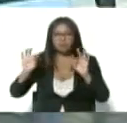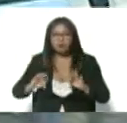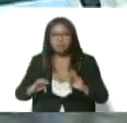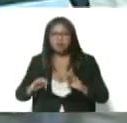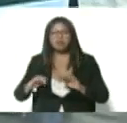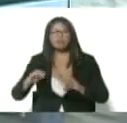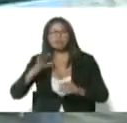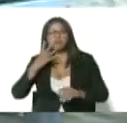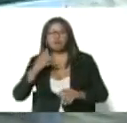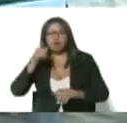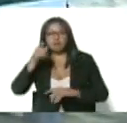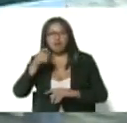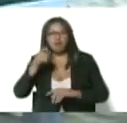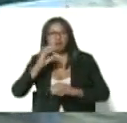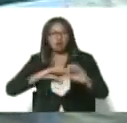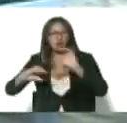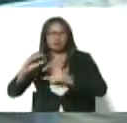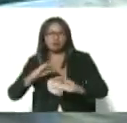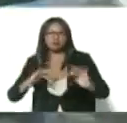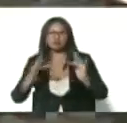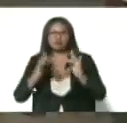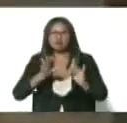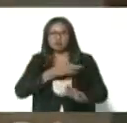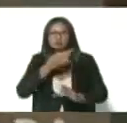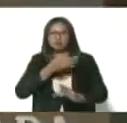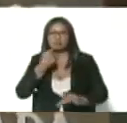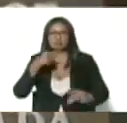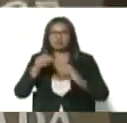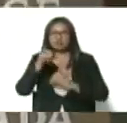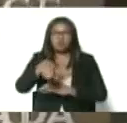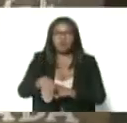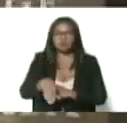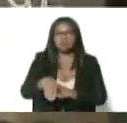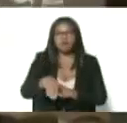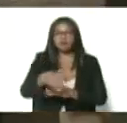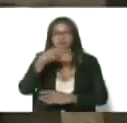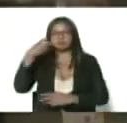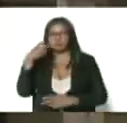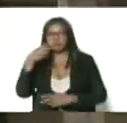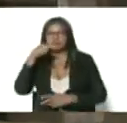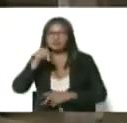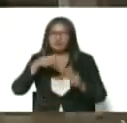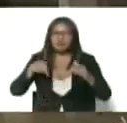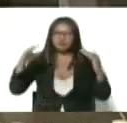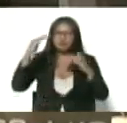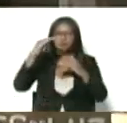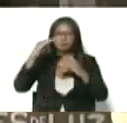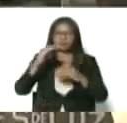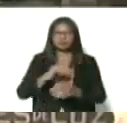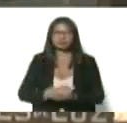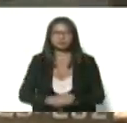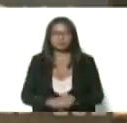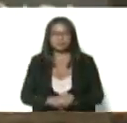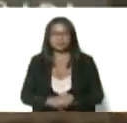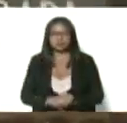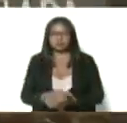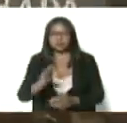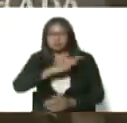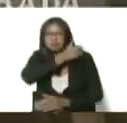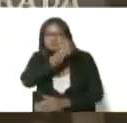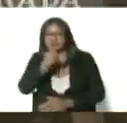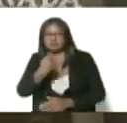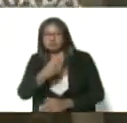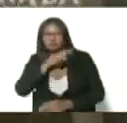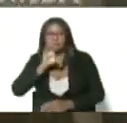comunicación es decir que somos un narcoestado decía mi mayor general ahora superintendente que somos el